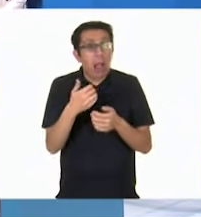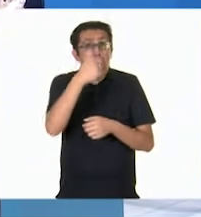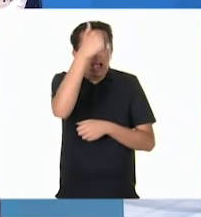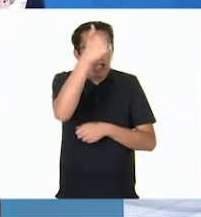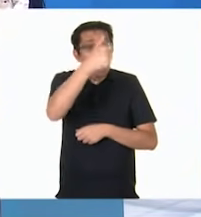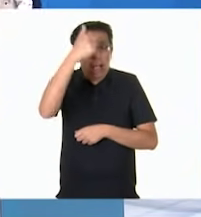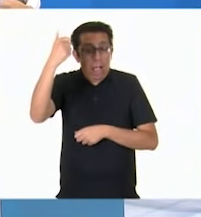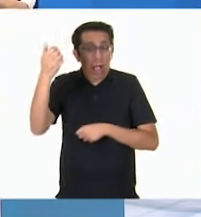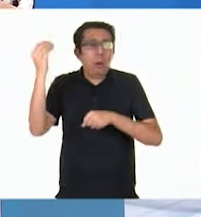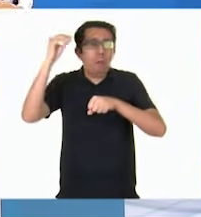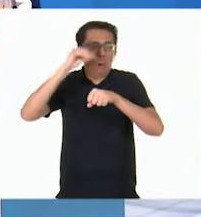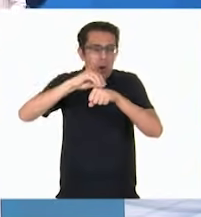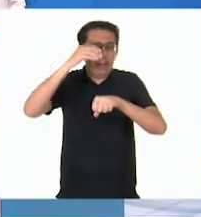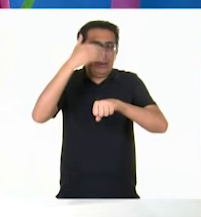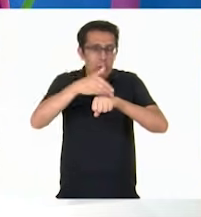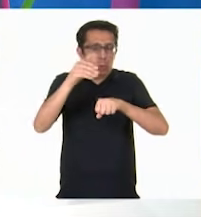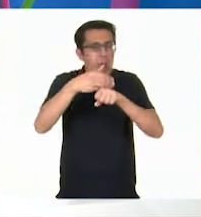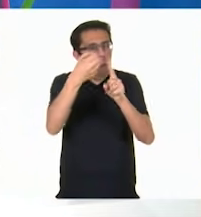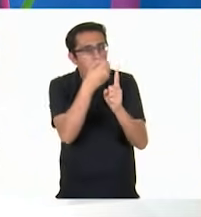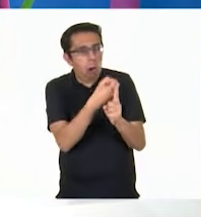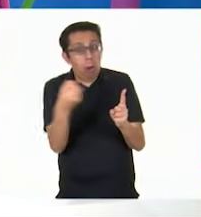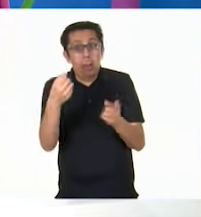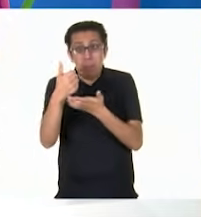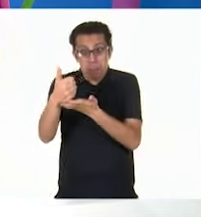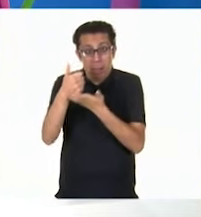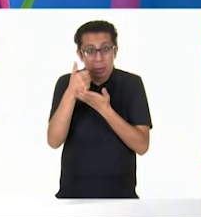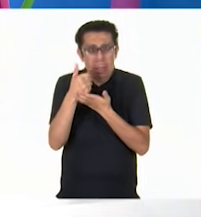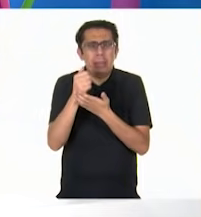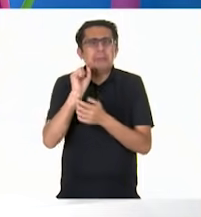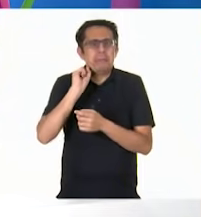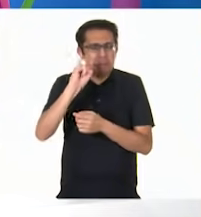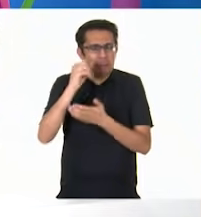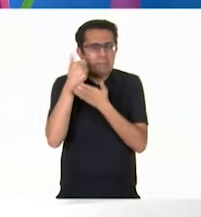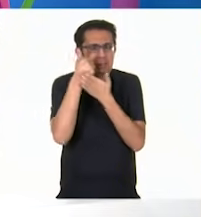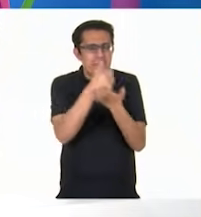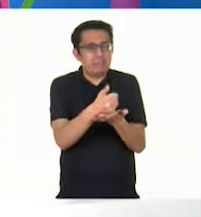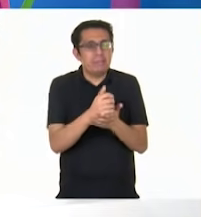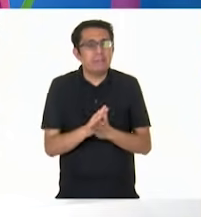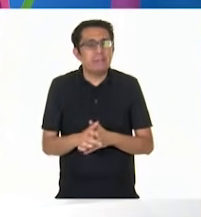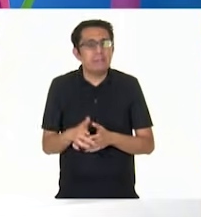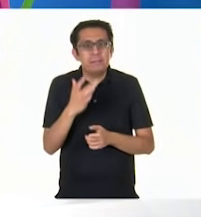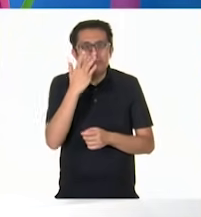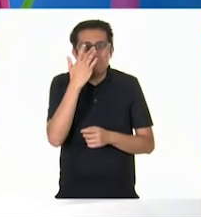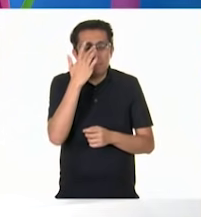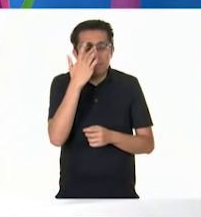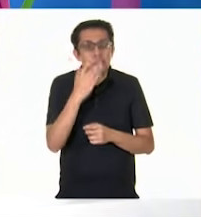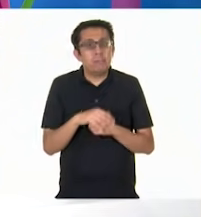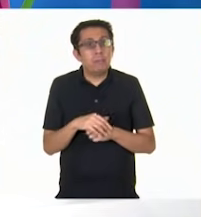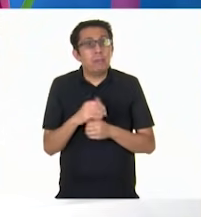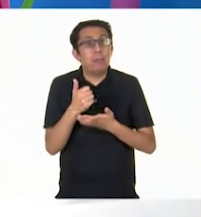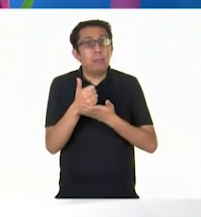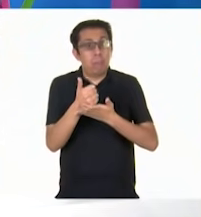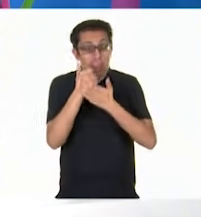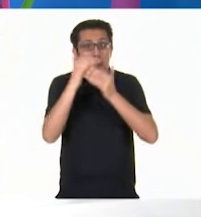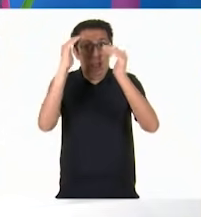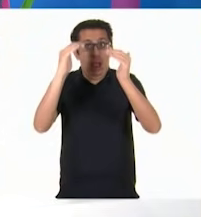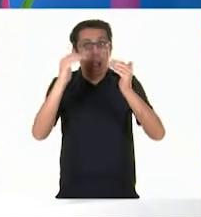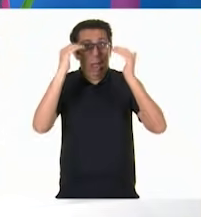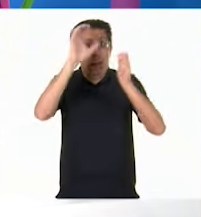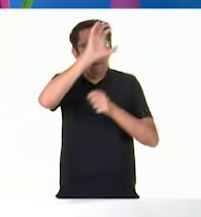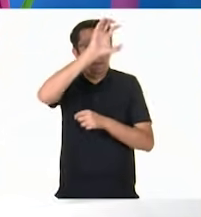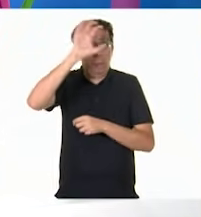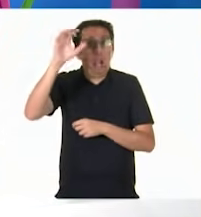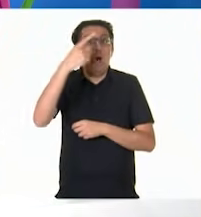¿Me ayudas, Jenny? ¡Claro que sí! Lo vamos a anotar con un costado. Acá está. ¿Me ayudas con la fila de arriba? ¡Claro!